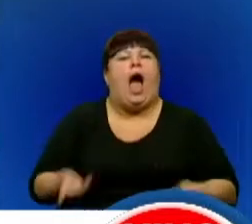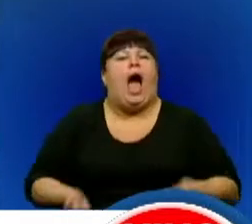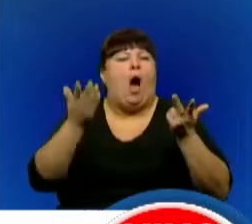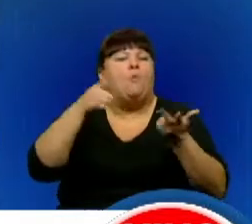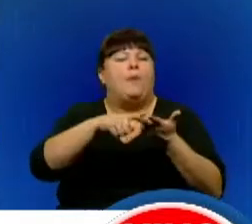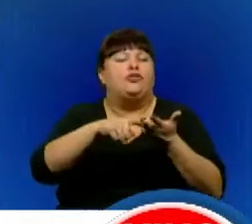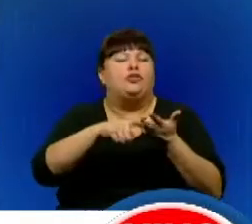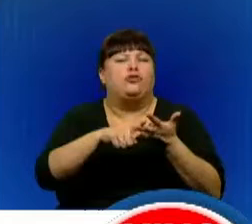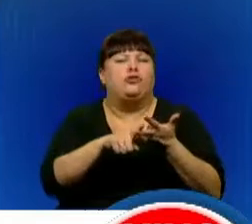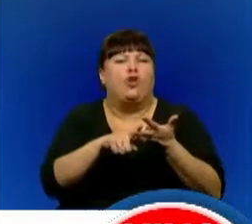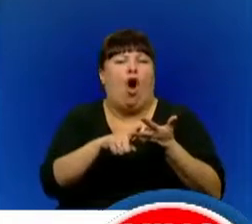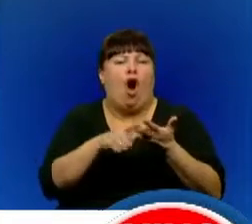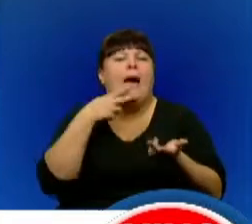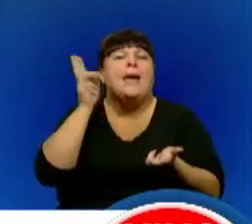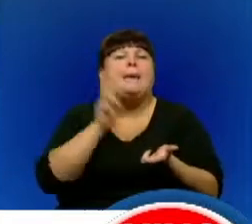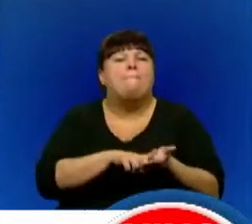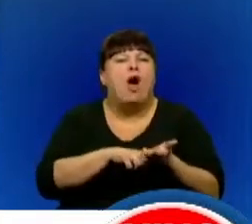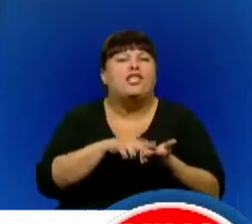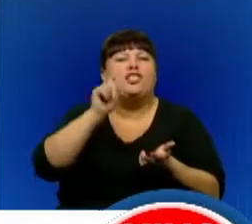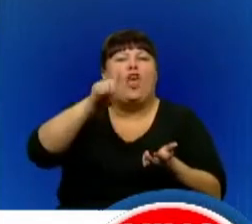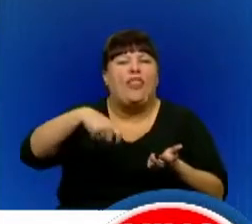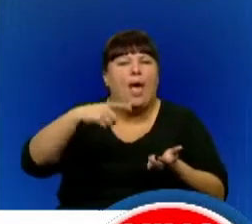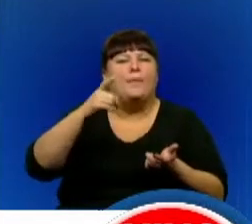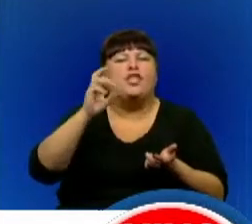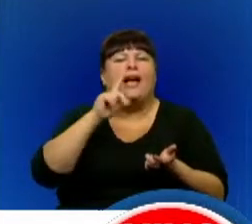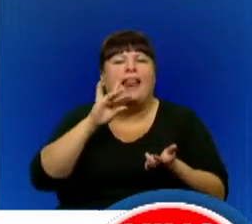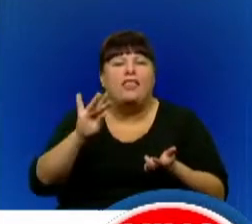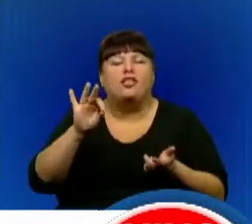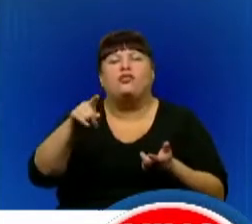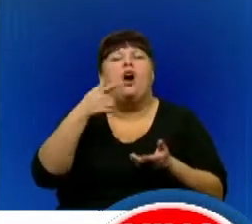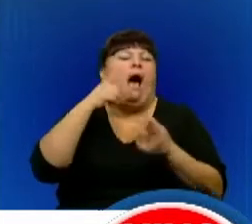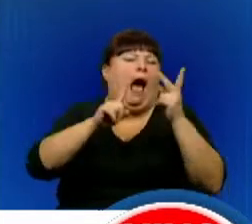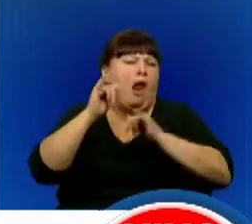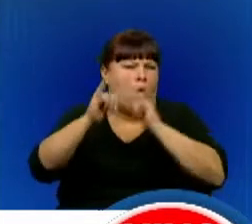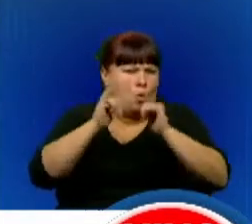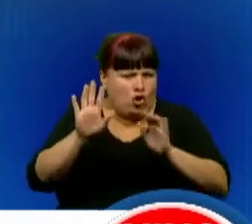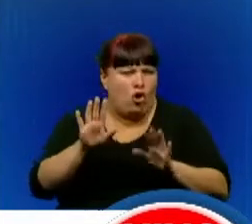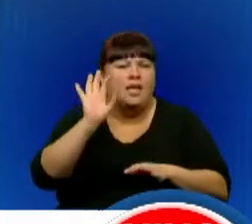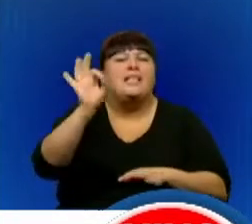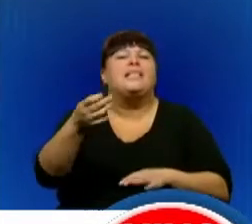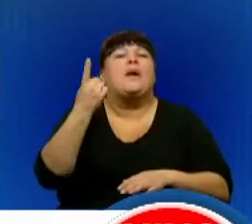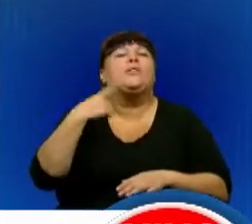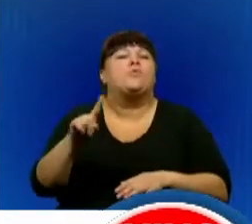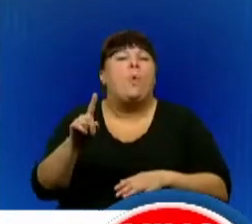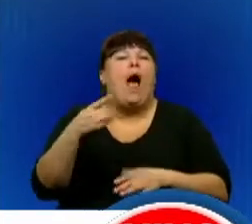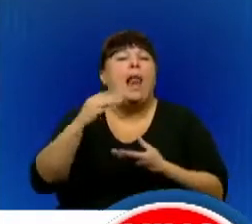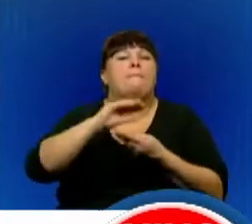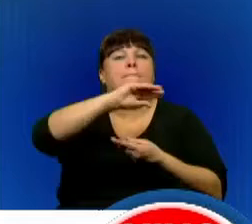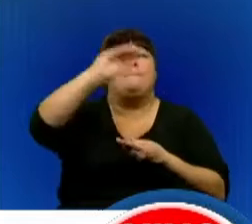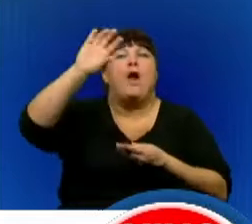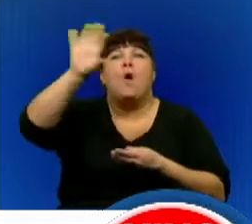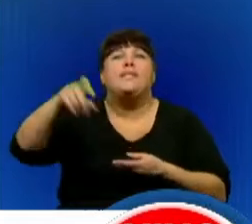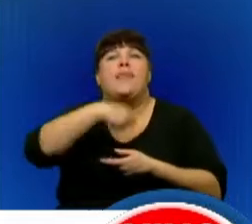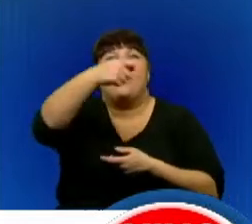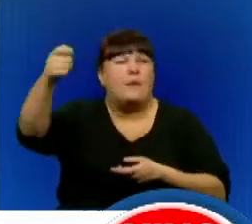aumento de los impuestos a los débitos y créditos bancarios, por nombrar algunos. ¿Sabe cuál de esos es coparticipable?